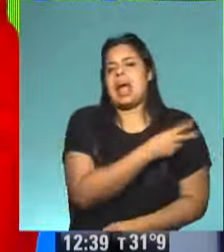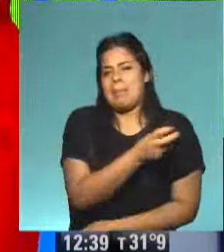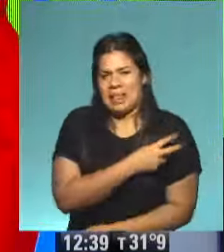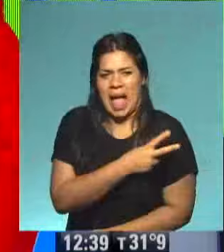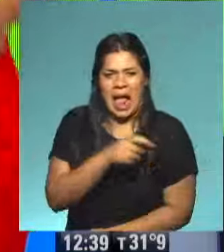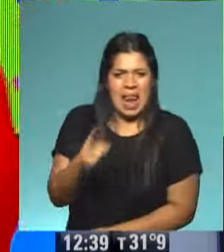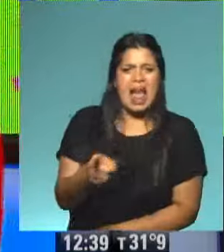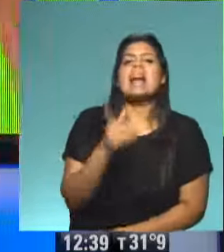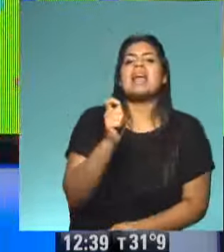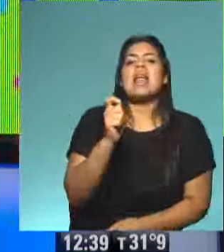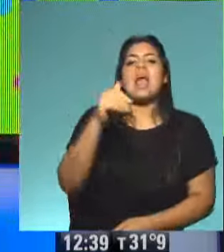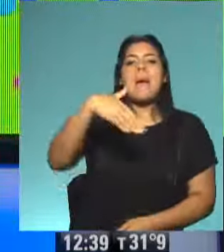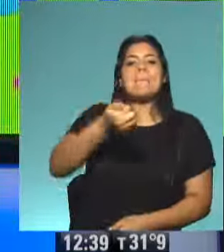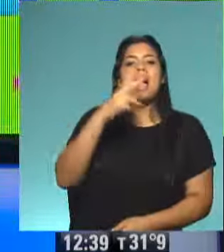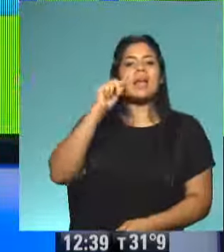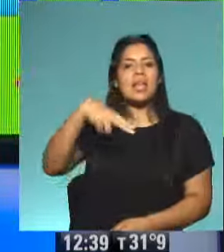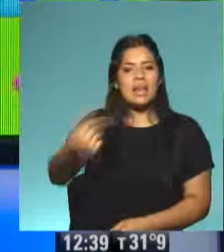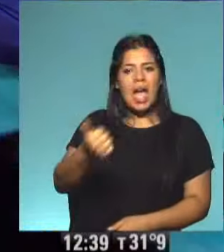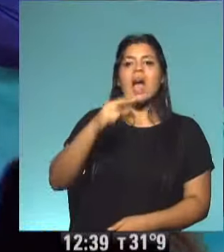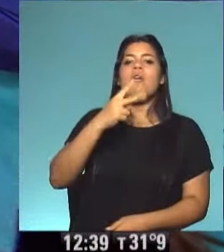señorita Marina Fontana.